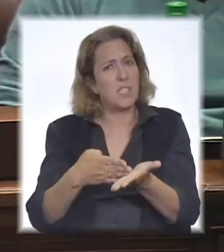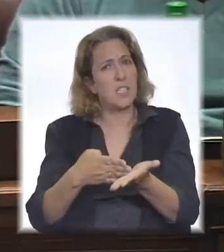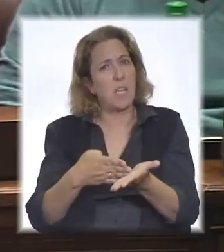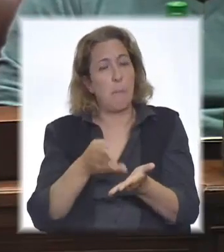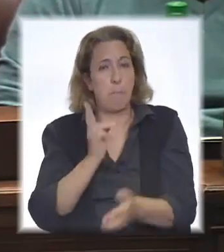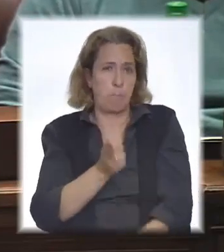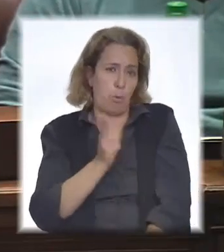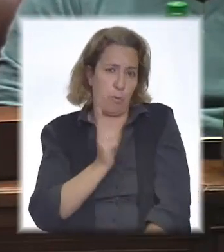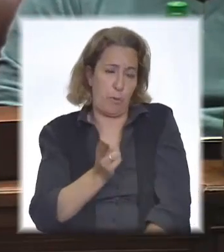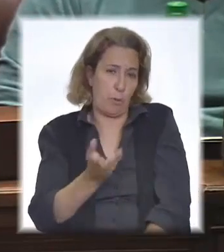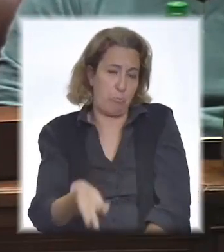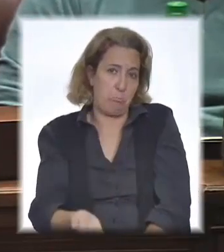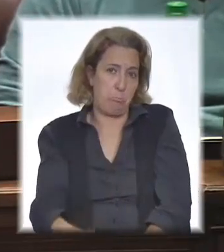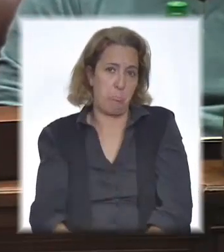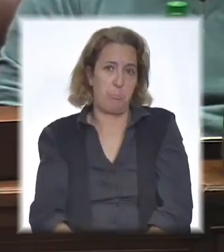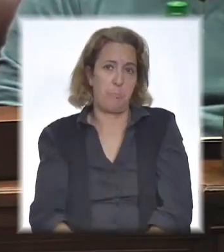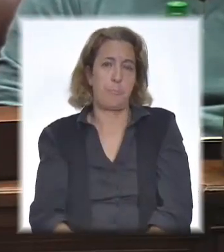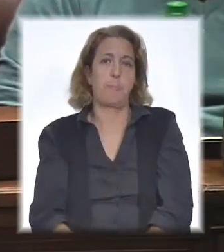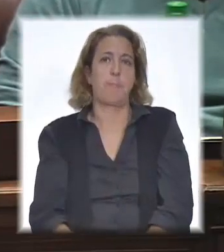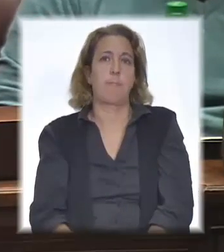estaría prohibido